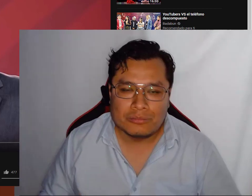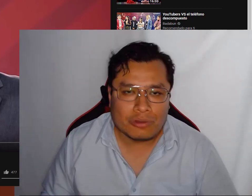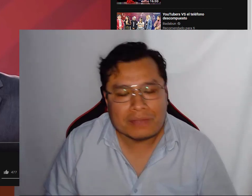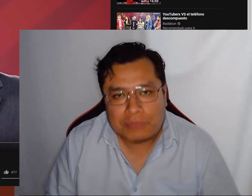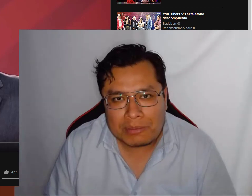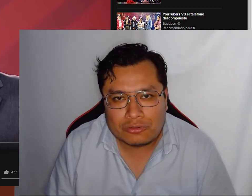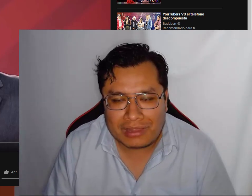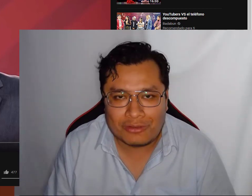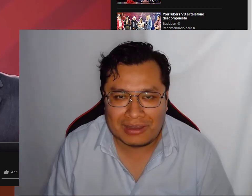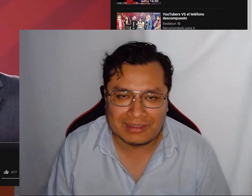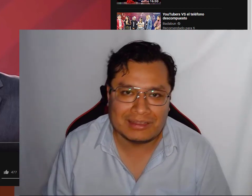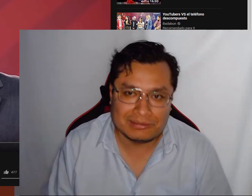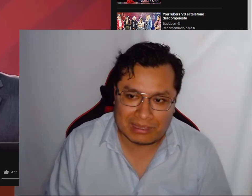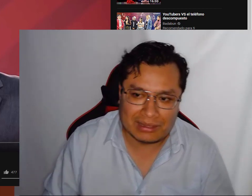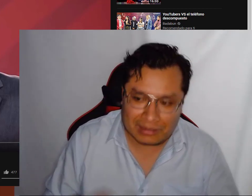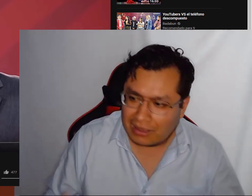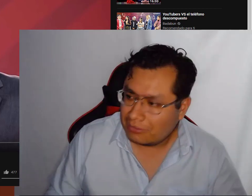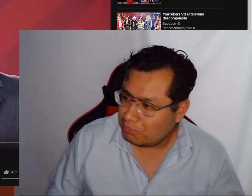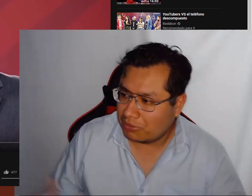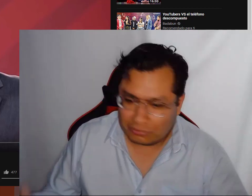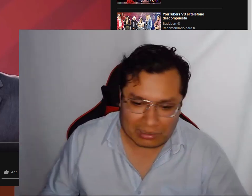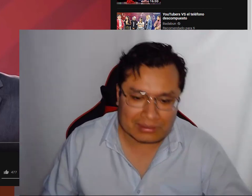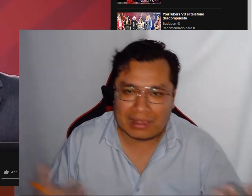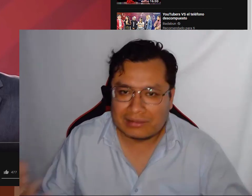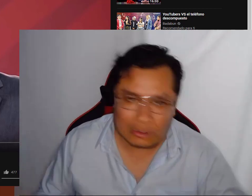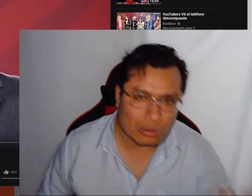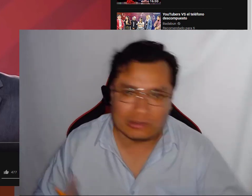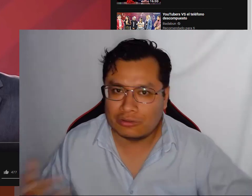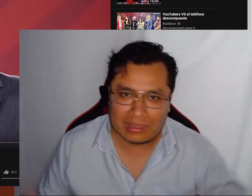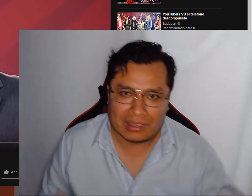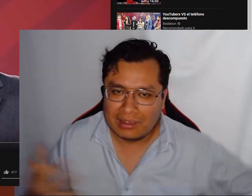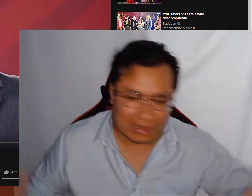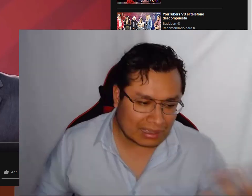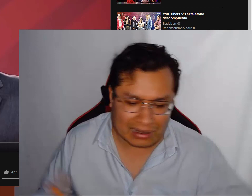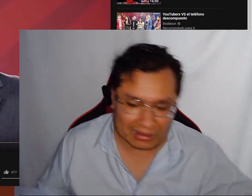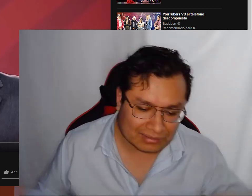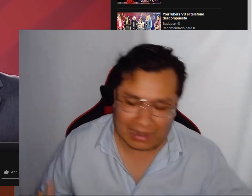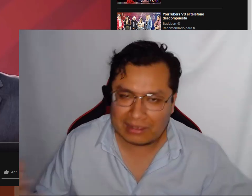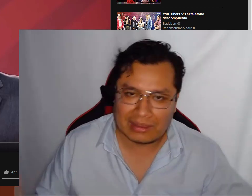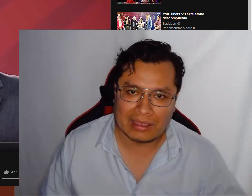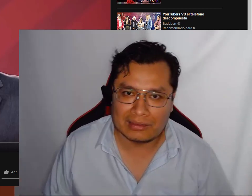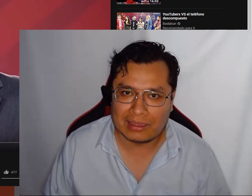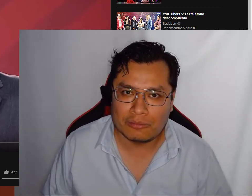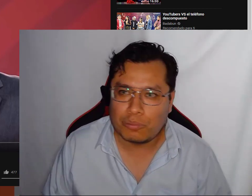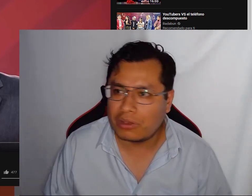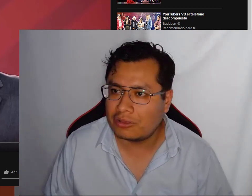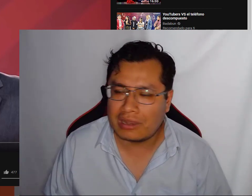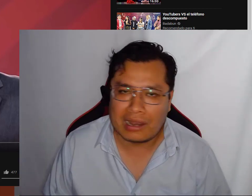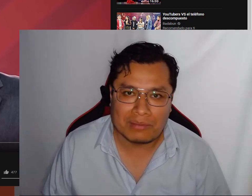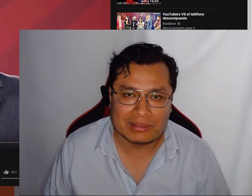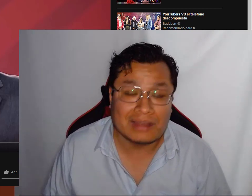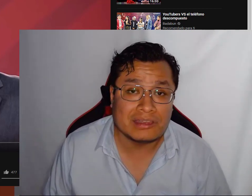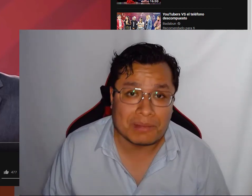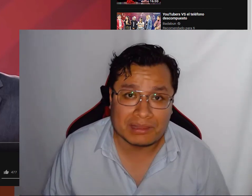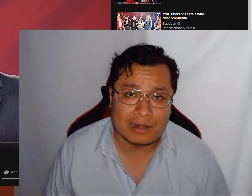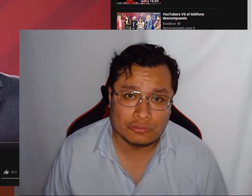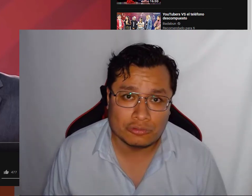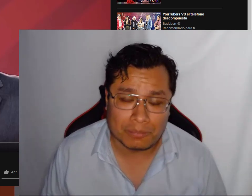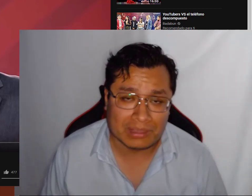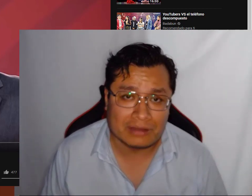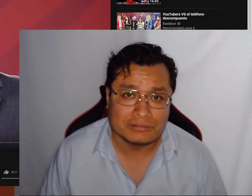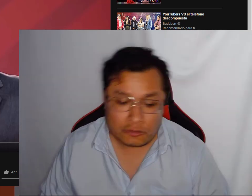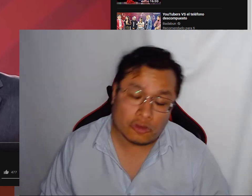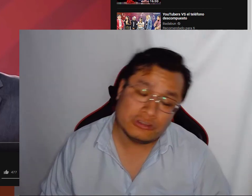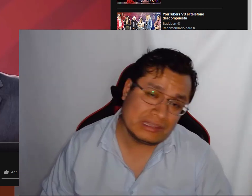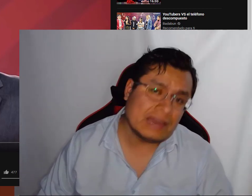oigan también son adolescentes tienen pues esta situación de que crecer y de un poquito de levantarse de practicar